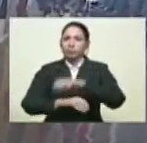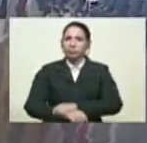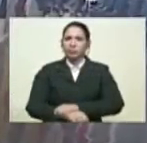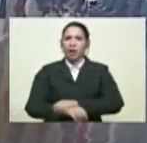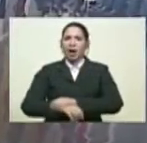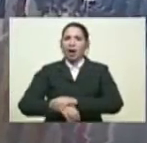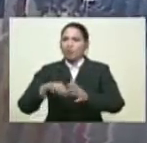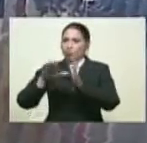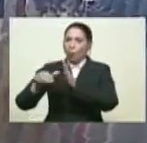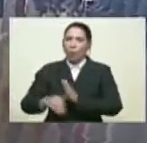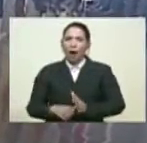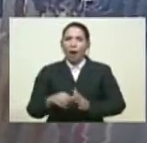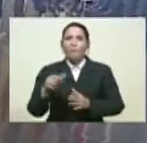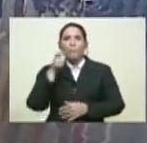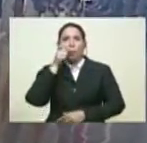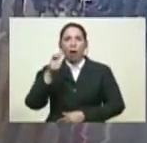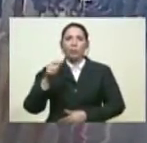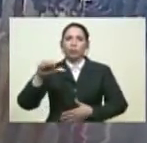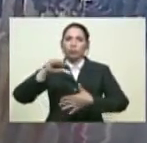Sudamérica.